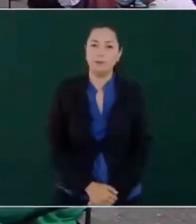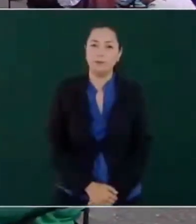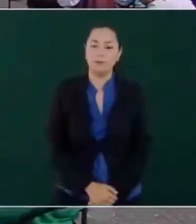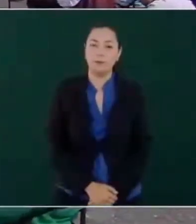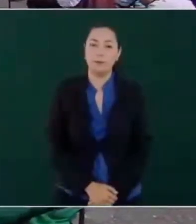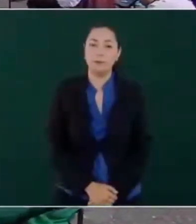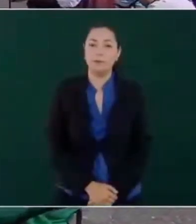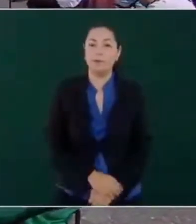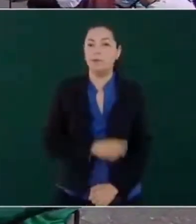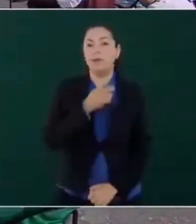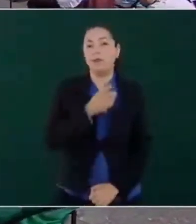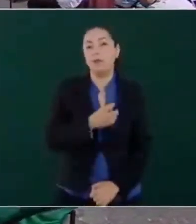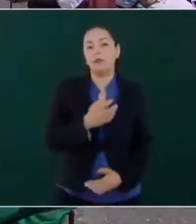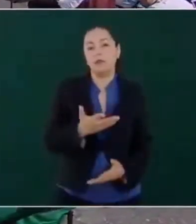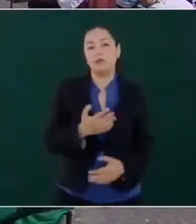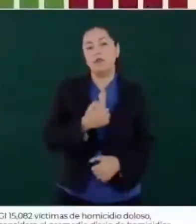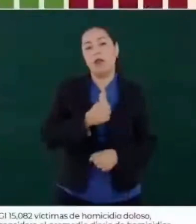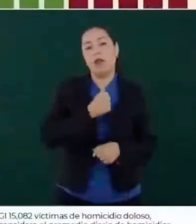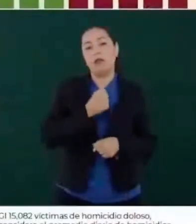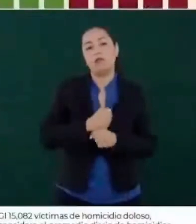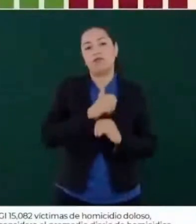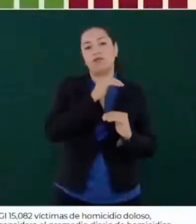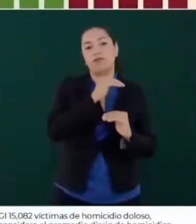Esto es por sexenio.